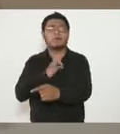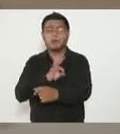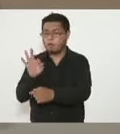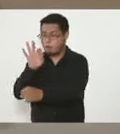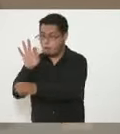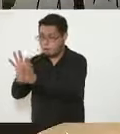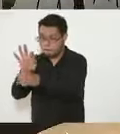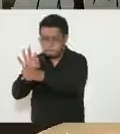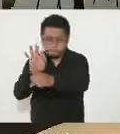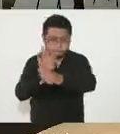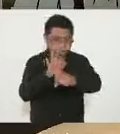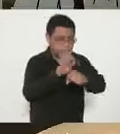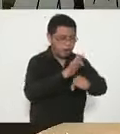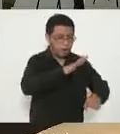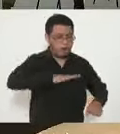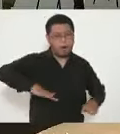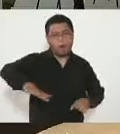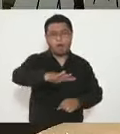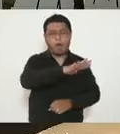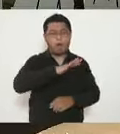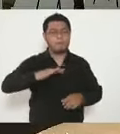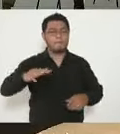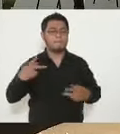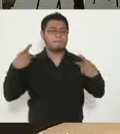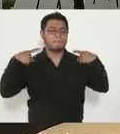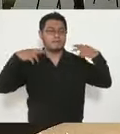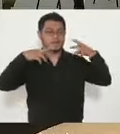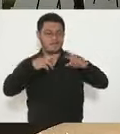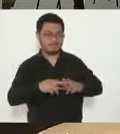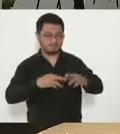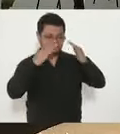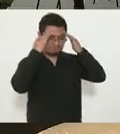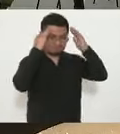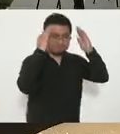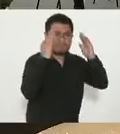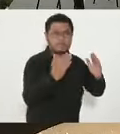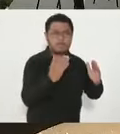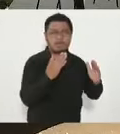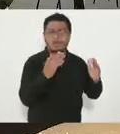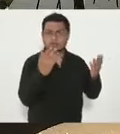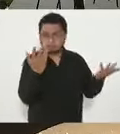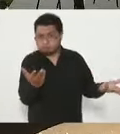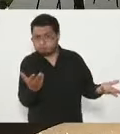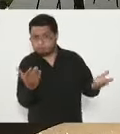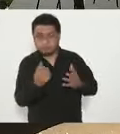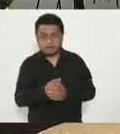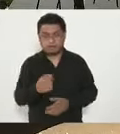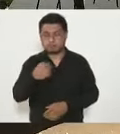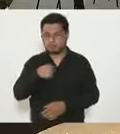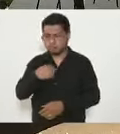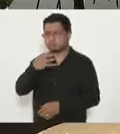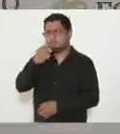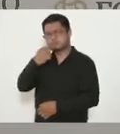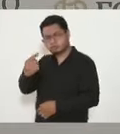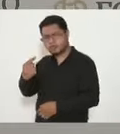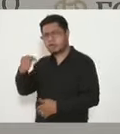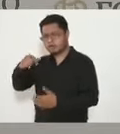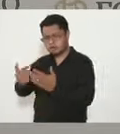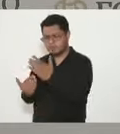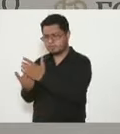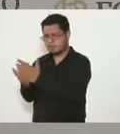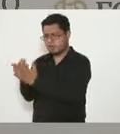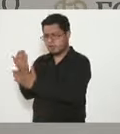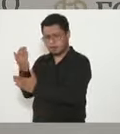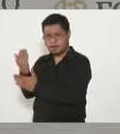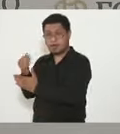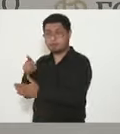maestros, a trabajadores de la educación, para que, como lo planteé por la mañana, en el